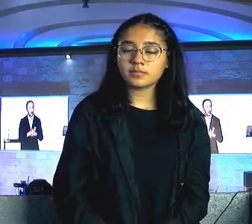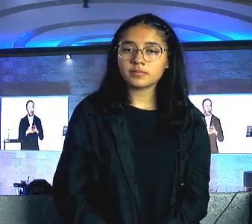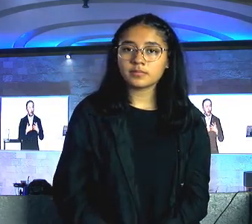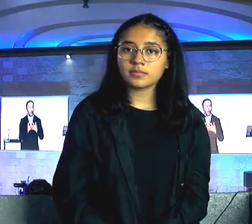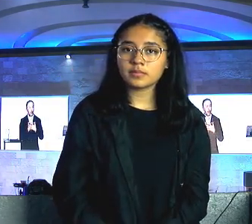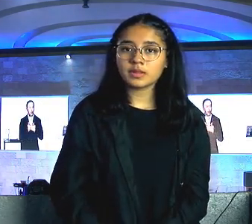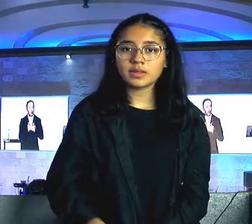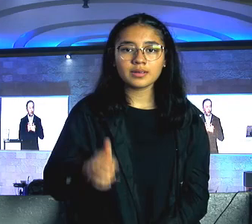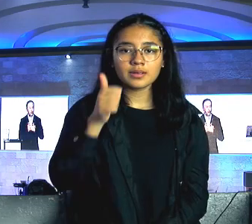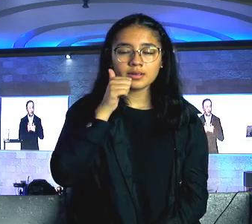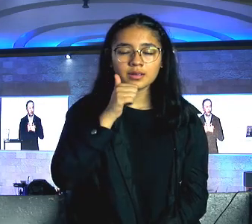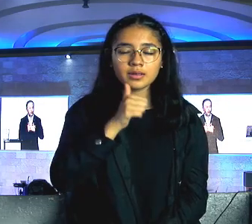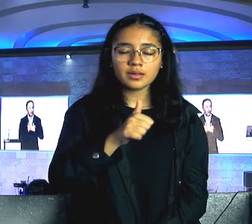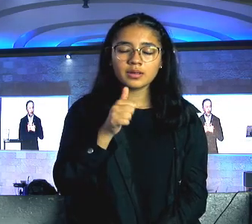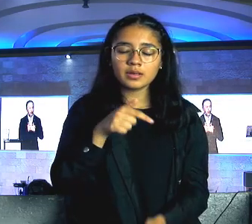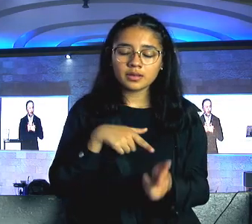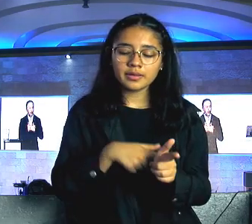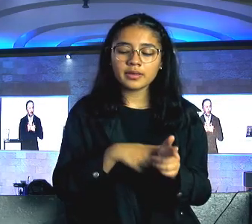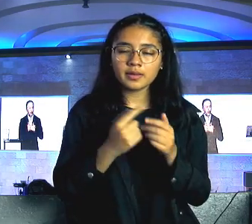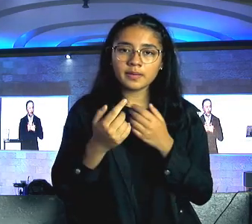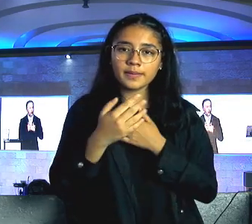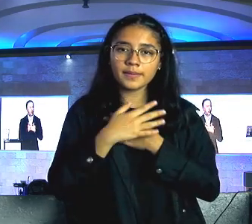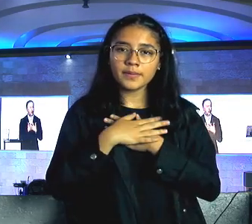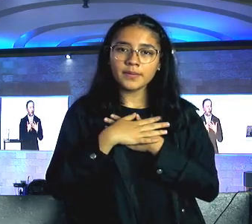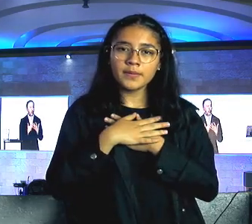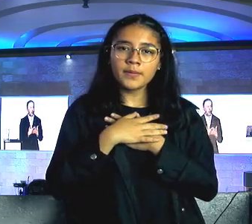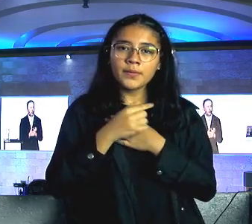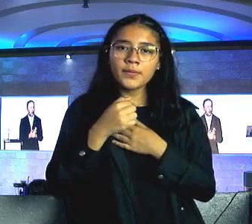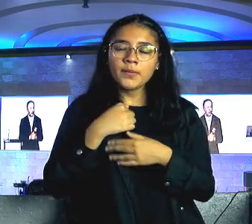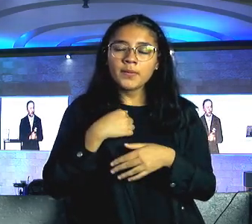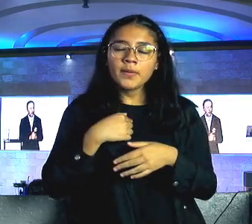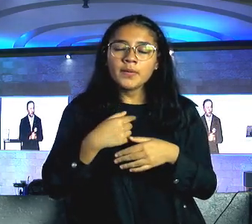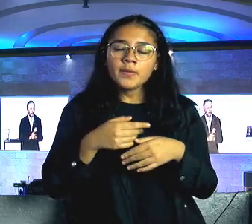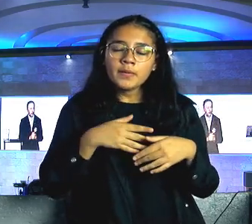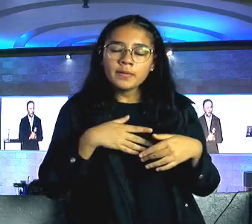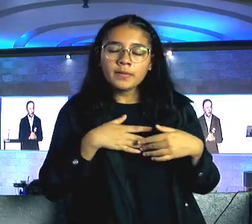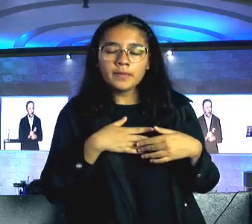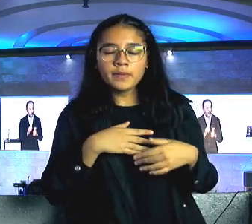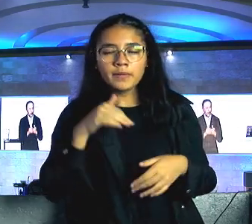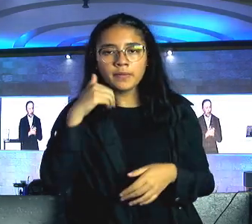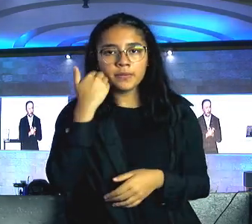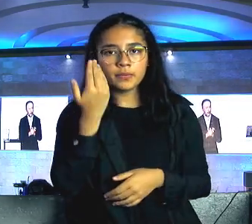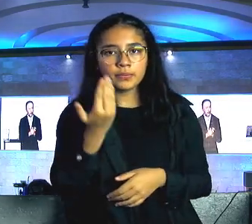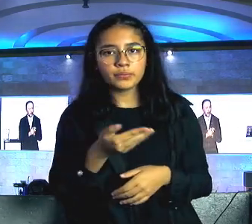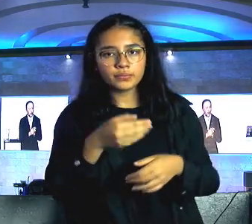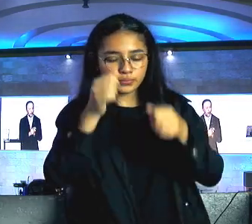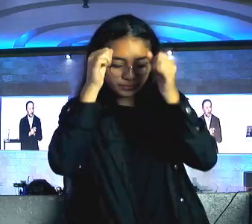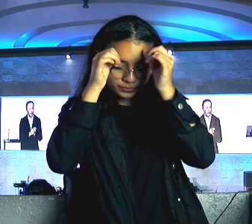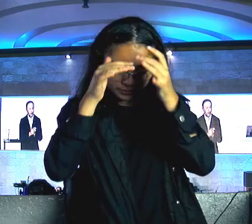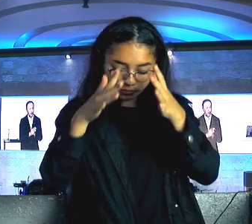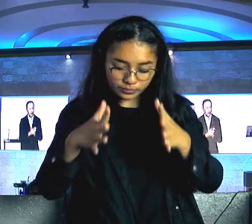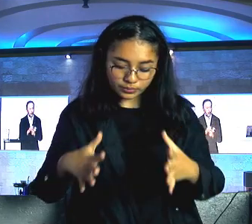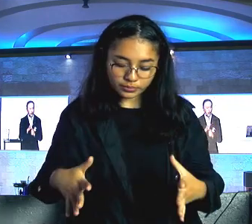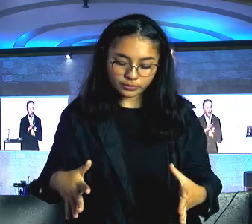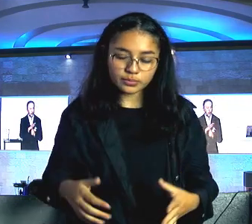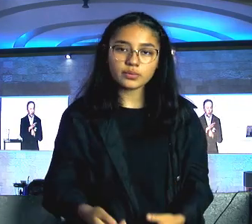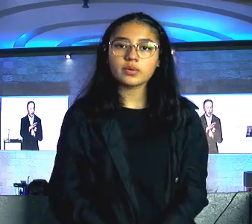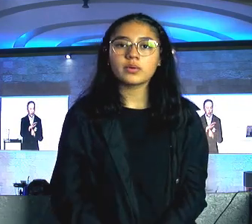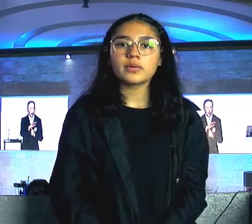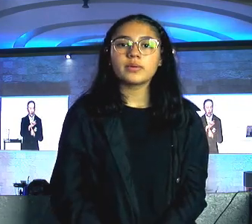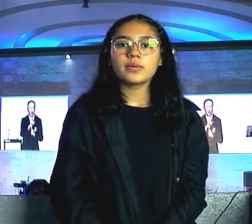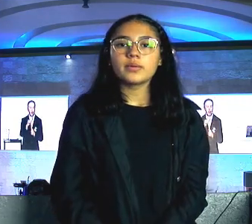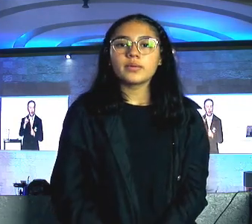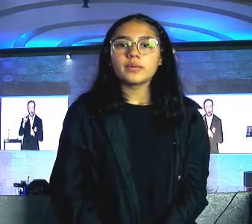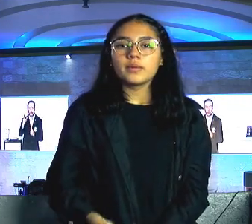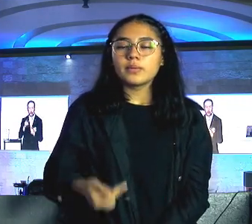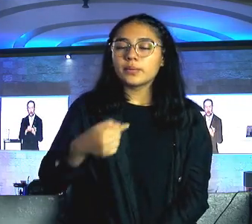porque tú me amas, porque tú me quieres bendecir. Gracias, Señor. Yo bendigo a